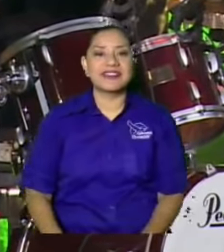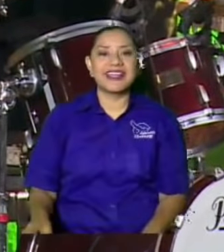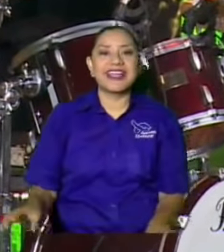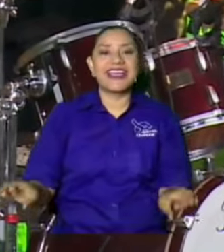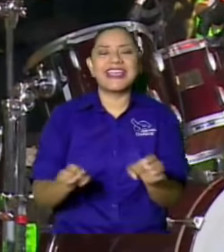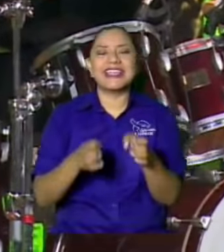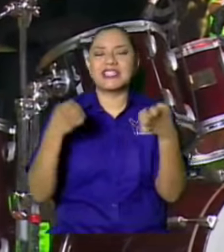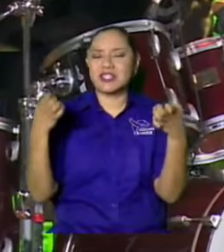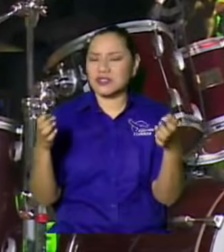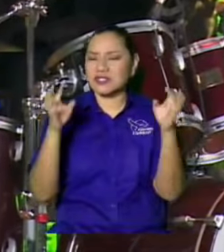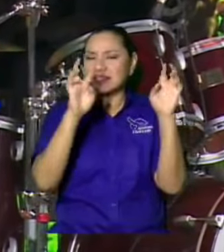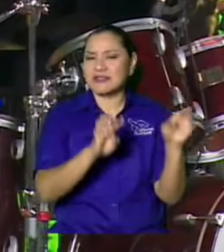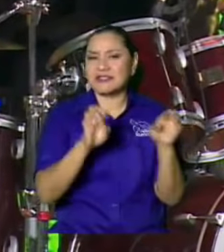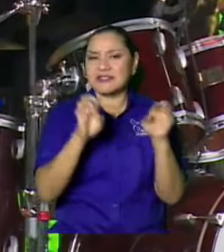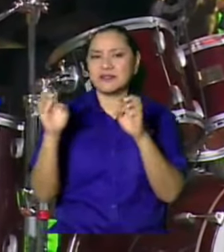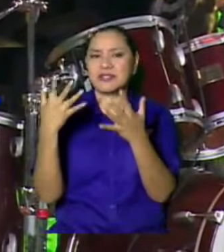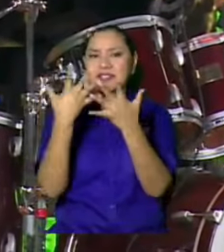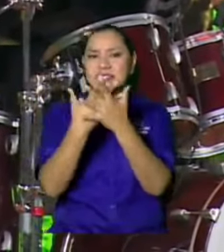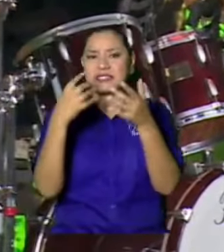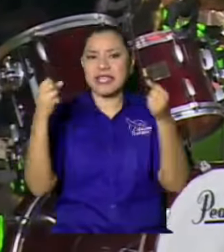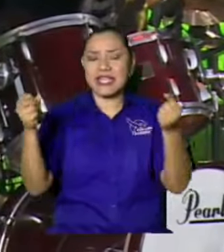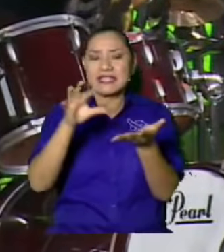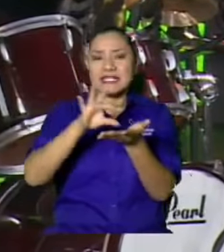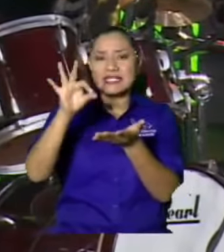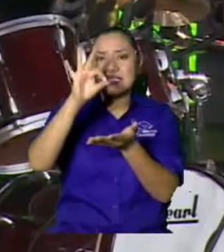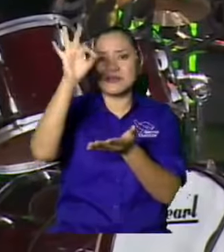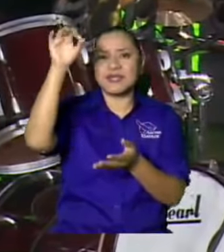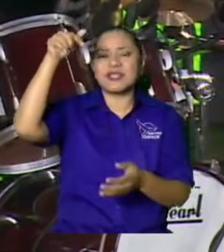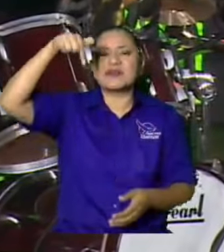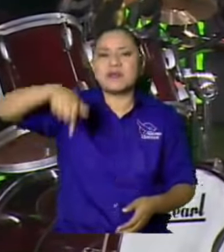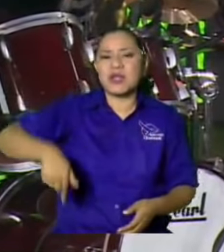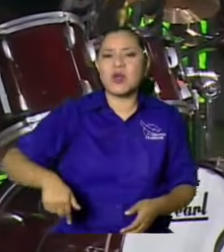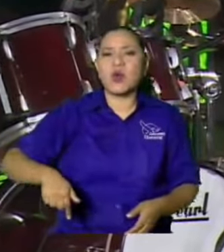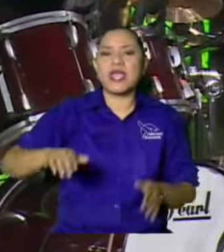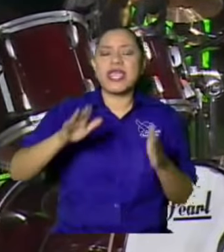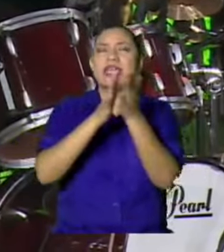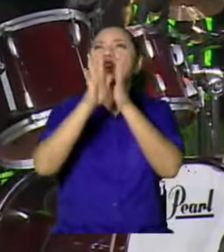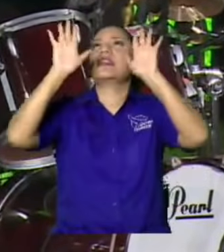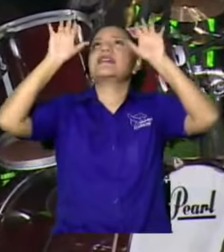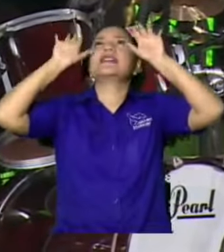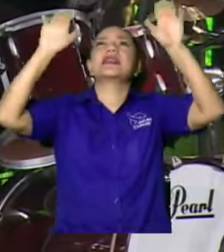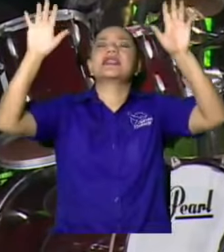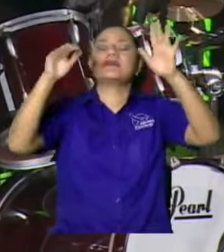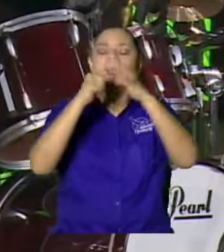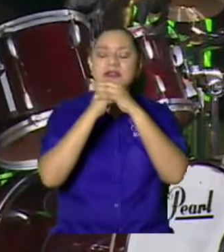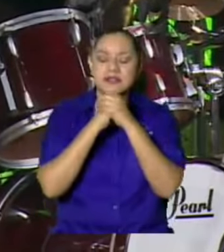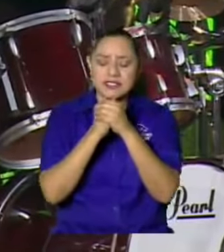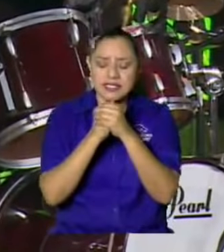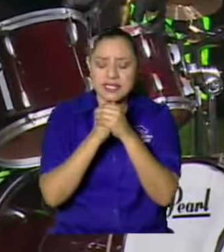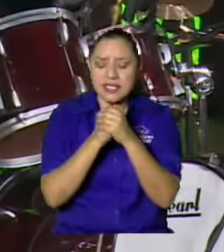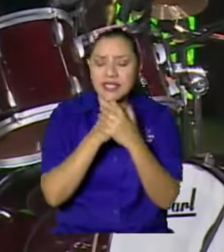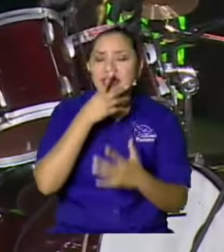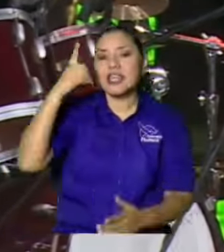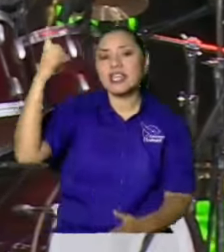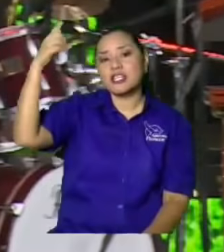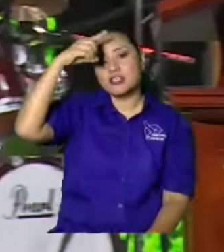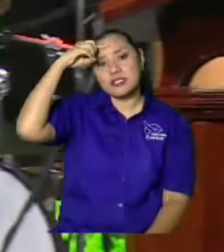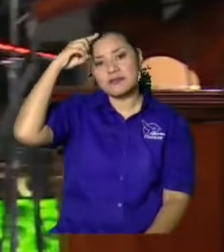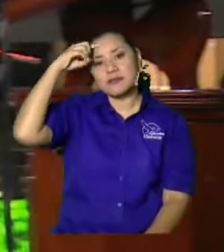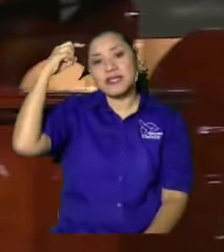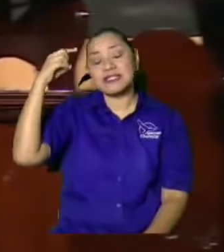en cárceles. ¿No te gustaría que esta mañana levantara la mano y oraras y que el Señor empiece a trabajar y a